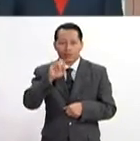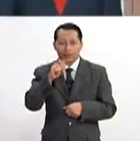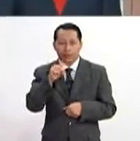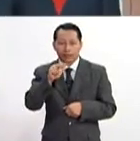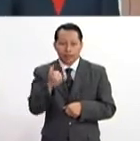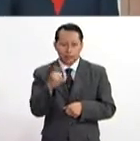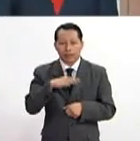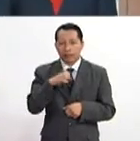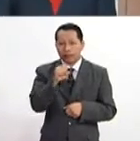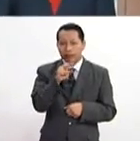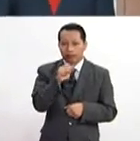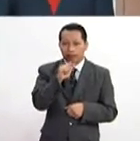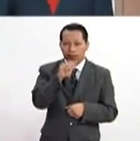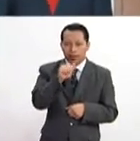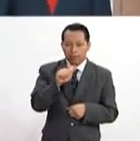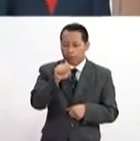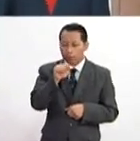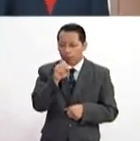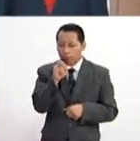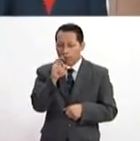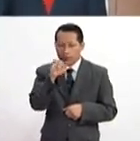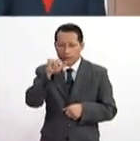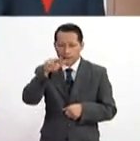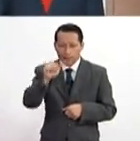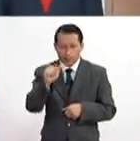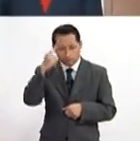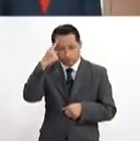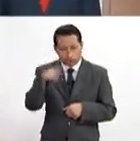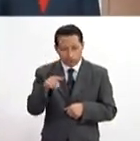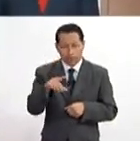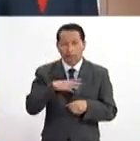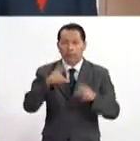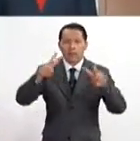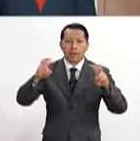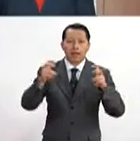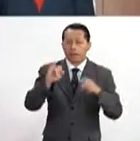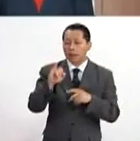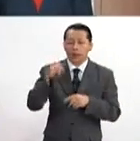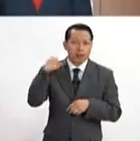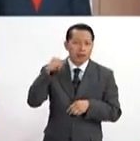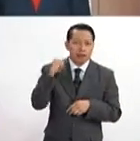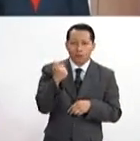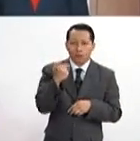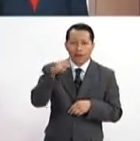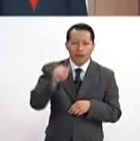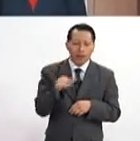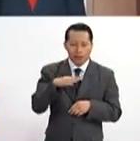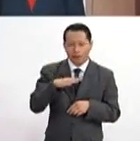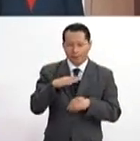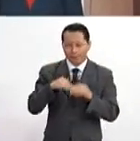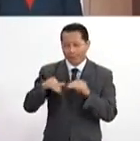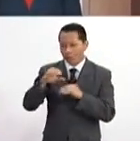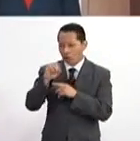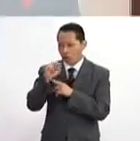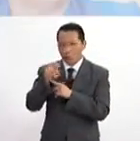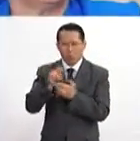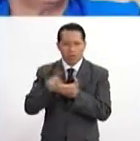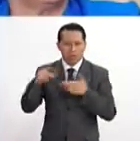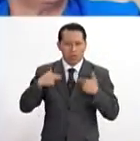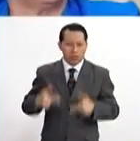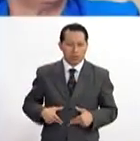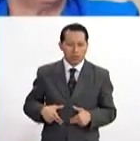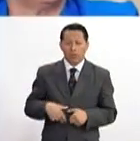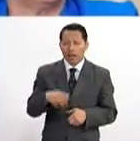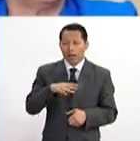con Esmeralda Arosamena, coordinadora del Mecanismo de Seguimiento para el Caso Iguala de la Comisión Interamericana de Derechos Humanos. El canciller reiteró